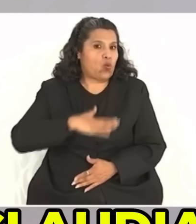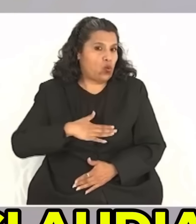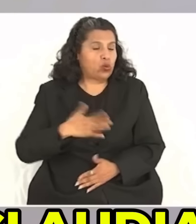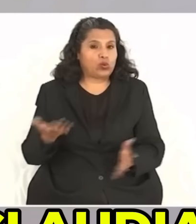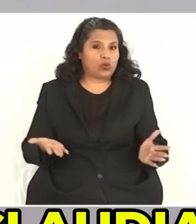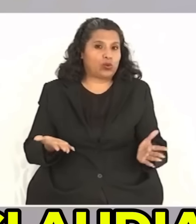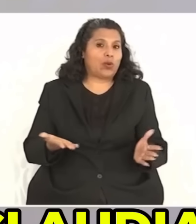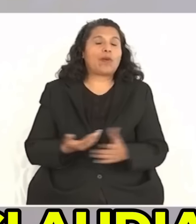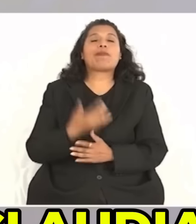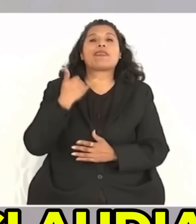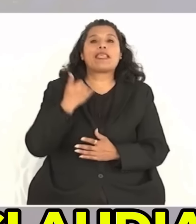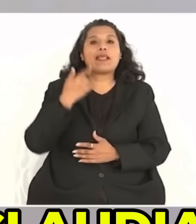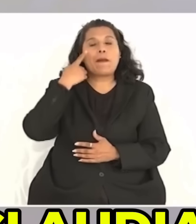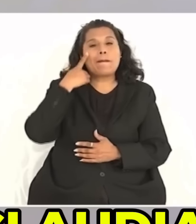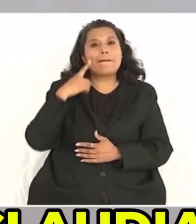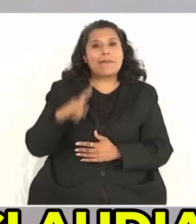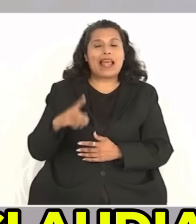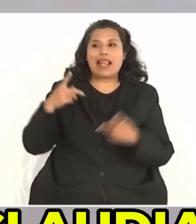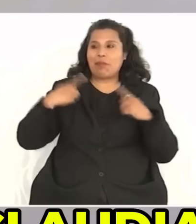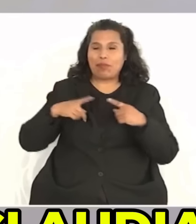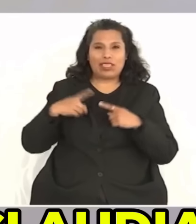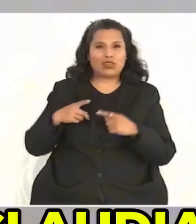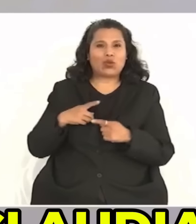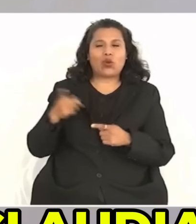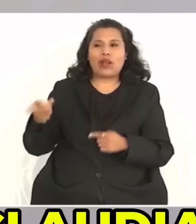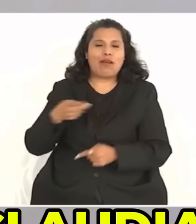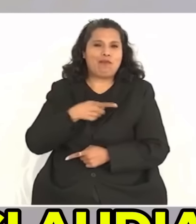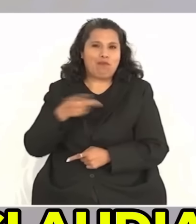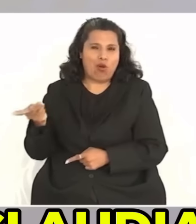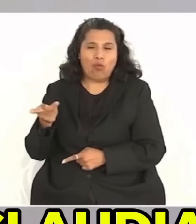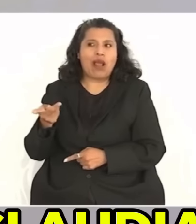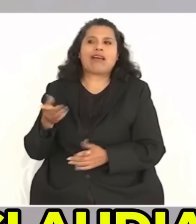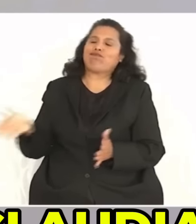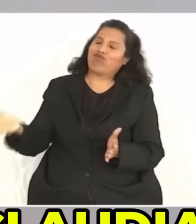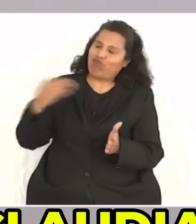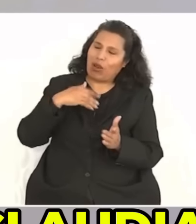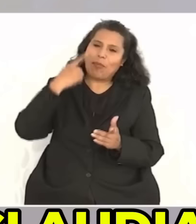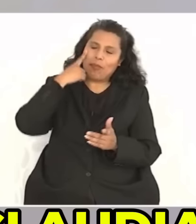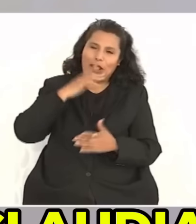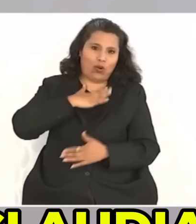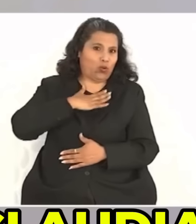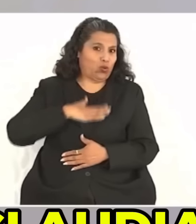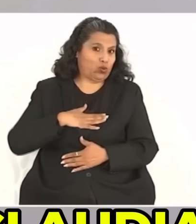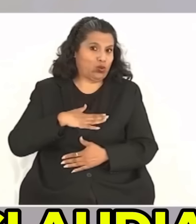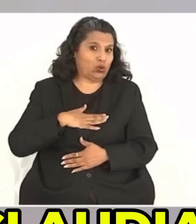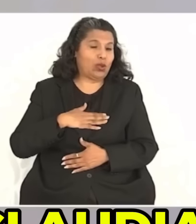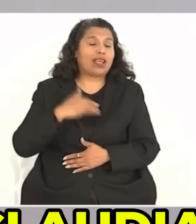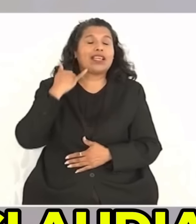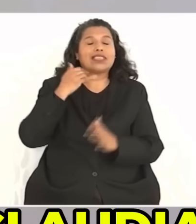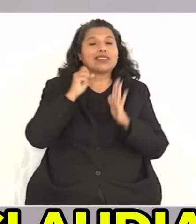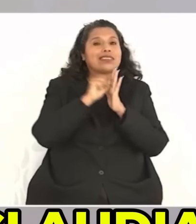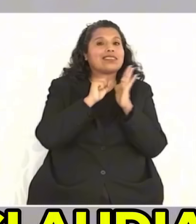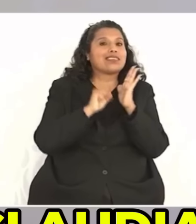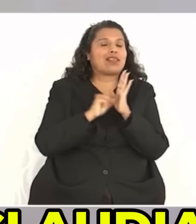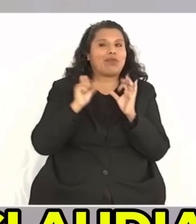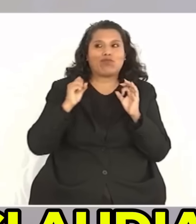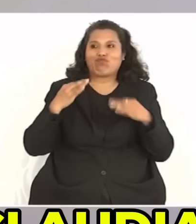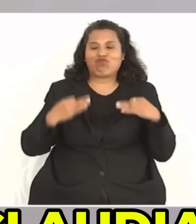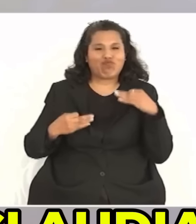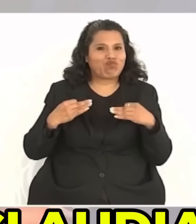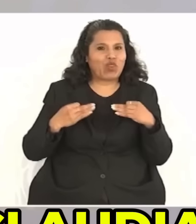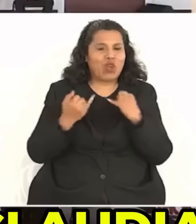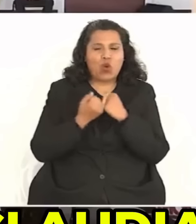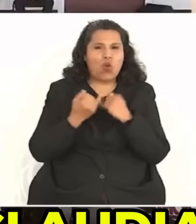la justicia para el más humilde y por un verdadero sistema de justicia en nuestro